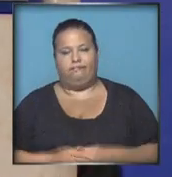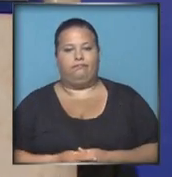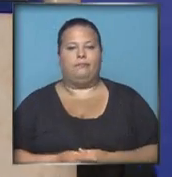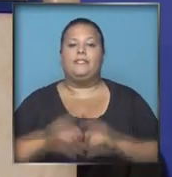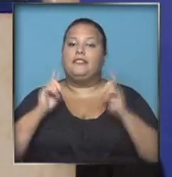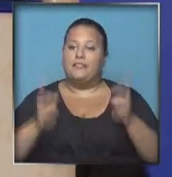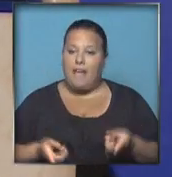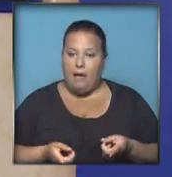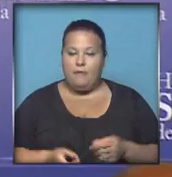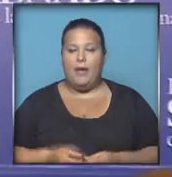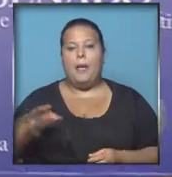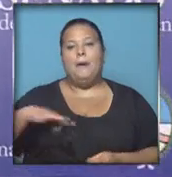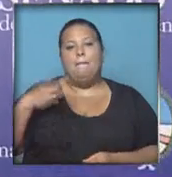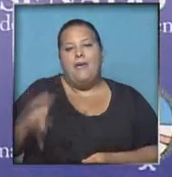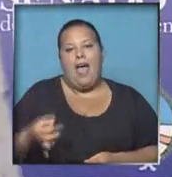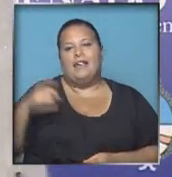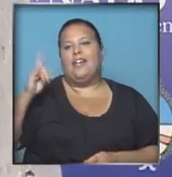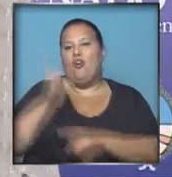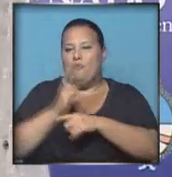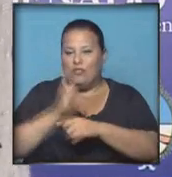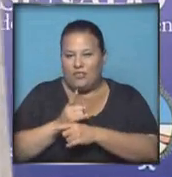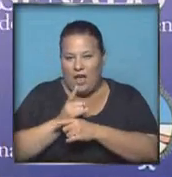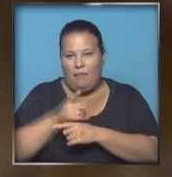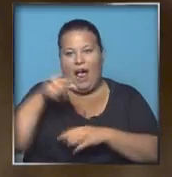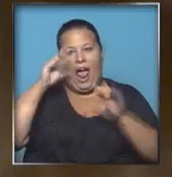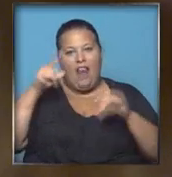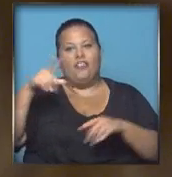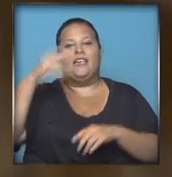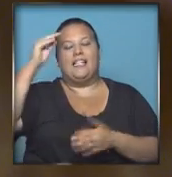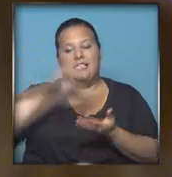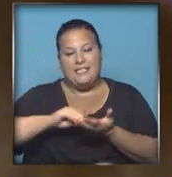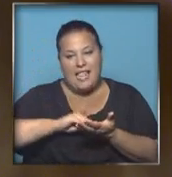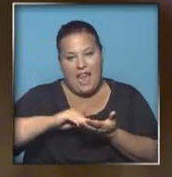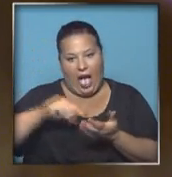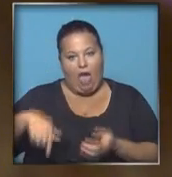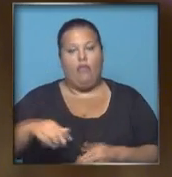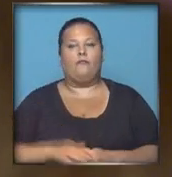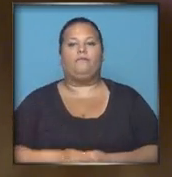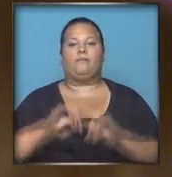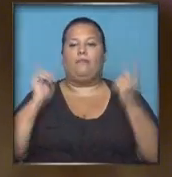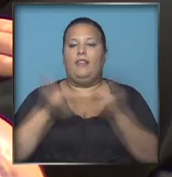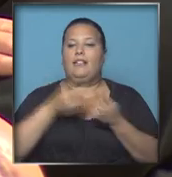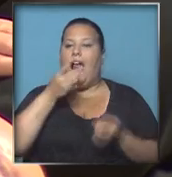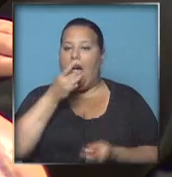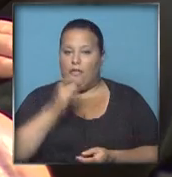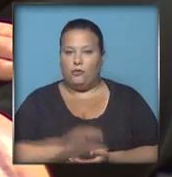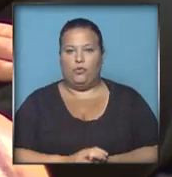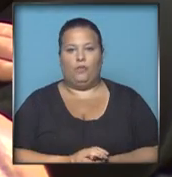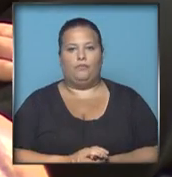y también hubo medallas tradicionales en esta noche allí en el senado de la nación en el salón azul